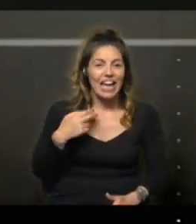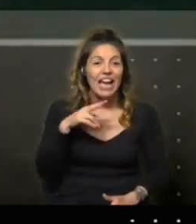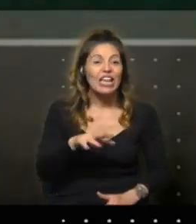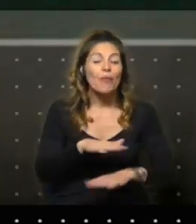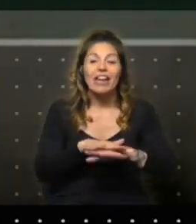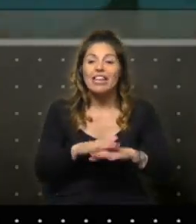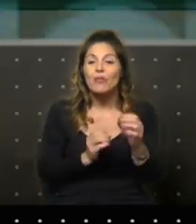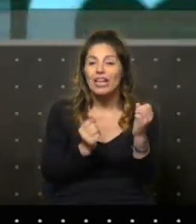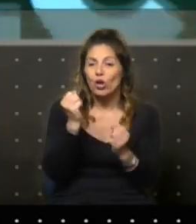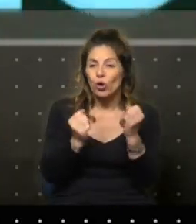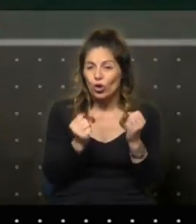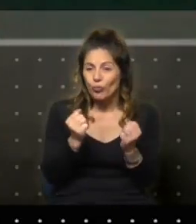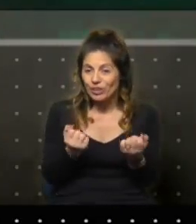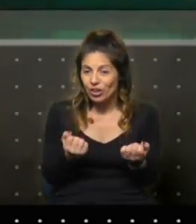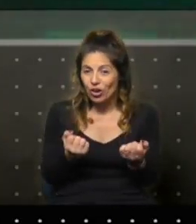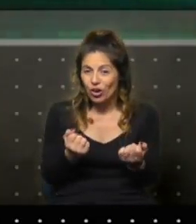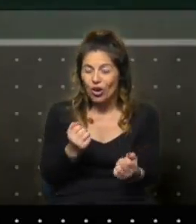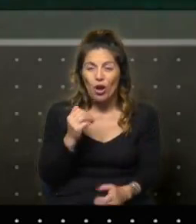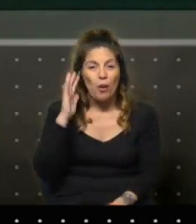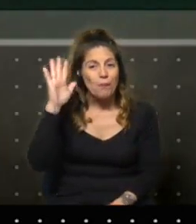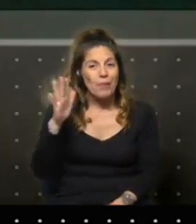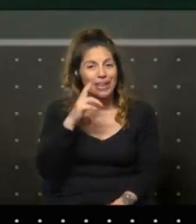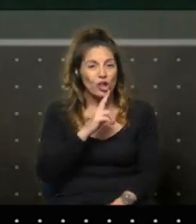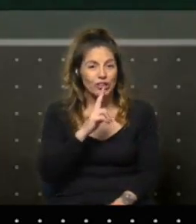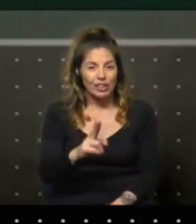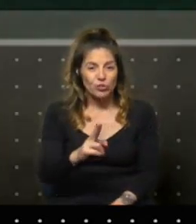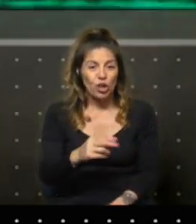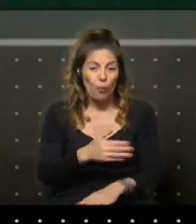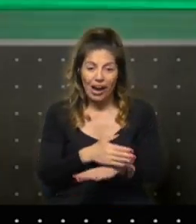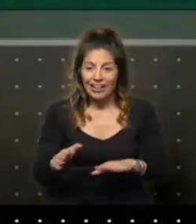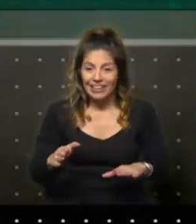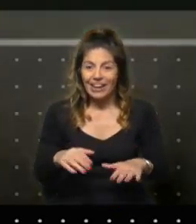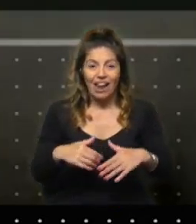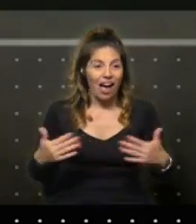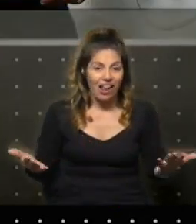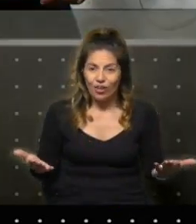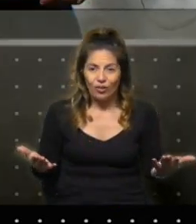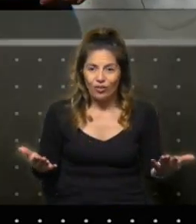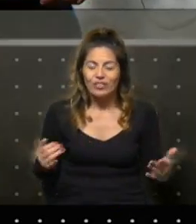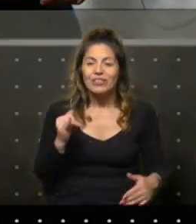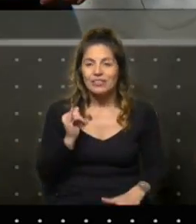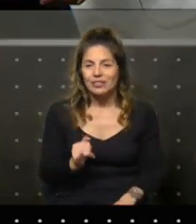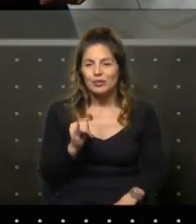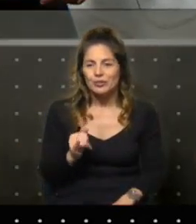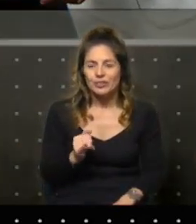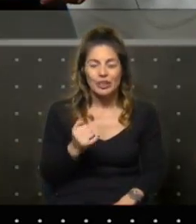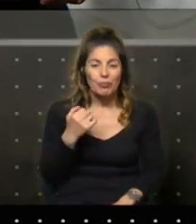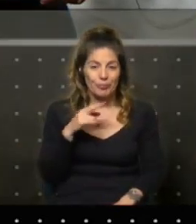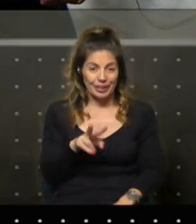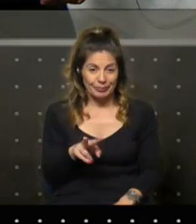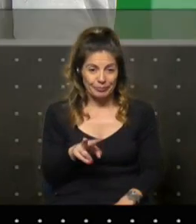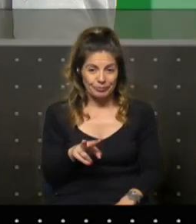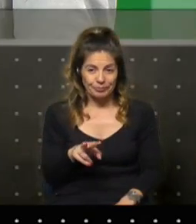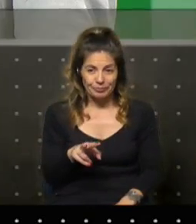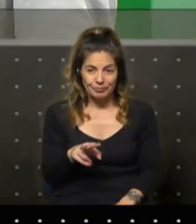económico no me imagino que este resultado va va a generar algún serranazo Claro pero pero mira Maite lo que rescataba porque siempre